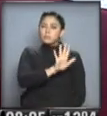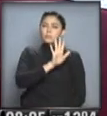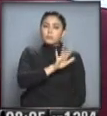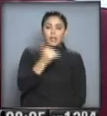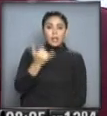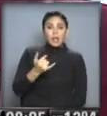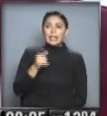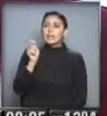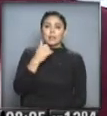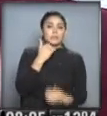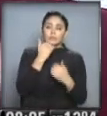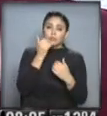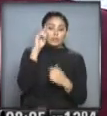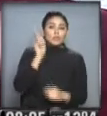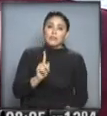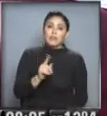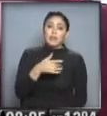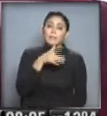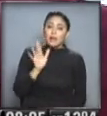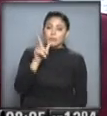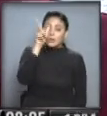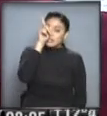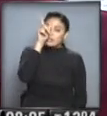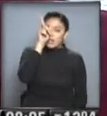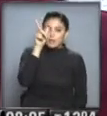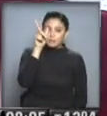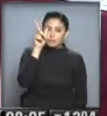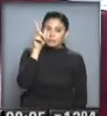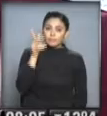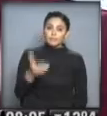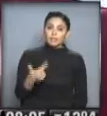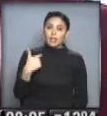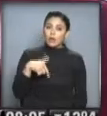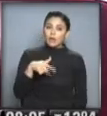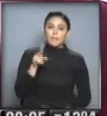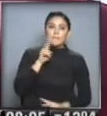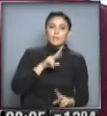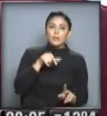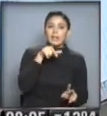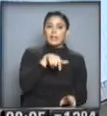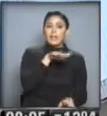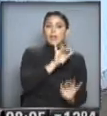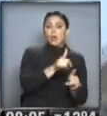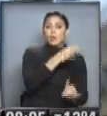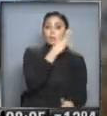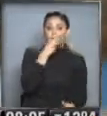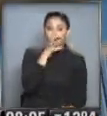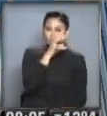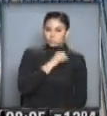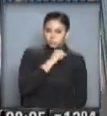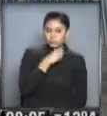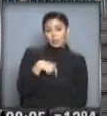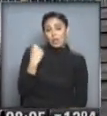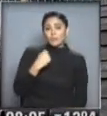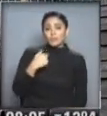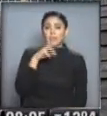no sabemos de quién, en principio sería personal policial, obviamente se estaría buscando que el chico no hable, supongo, y bueno, es importante